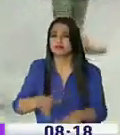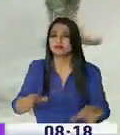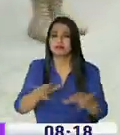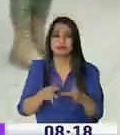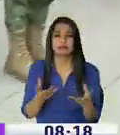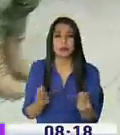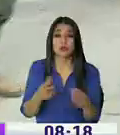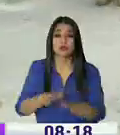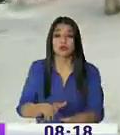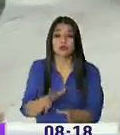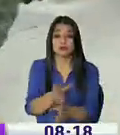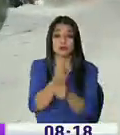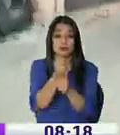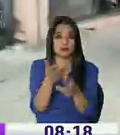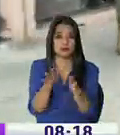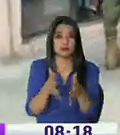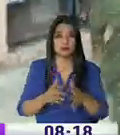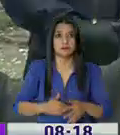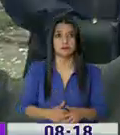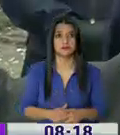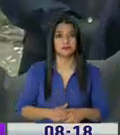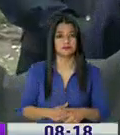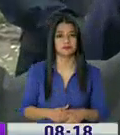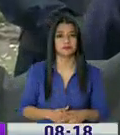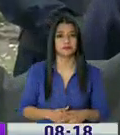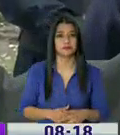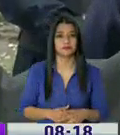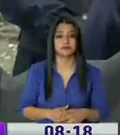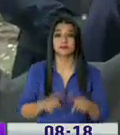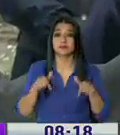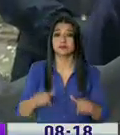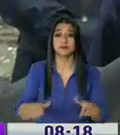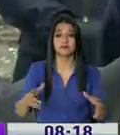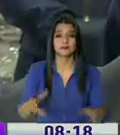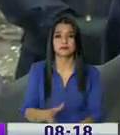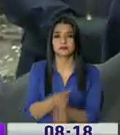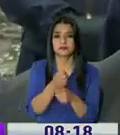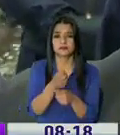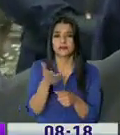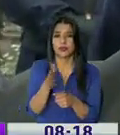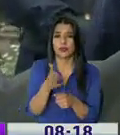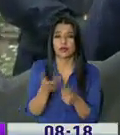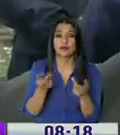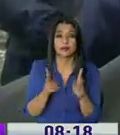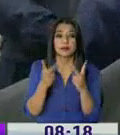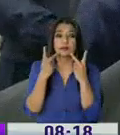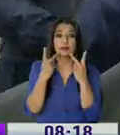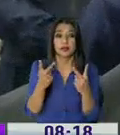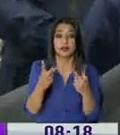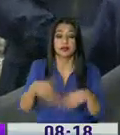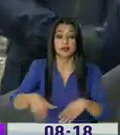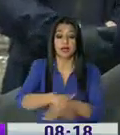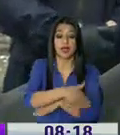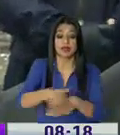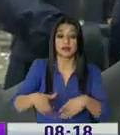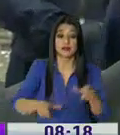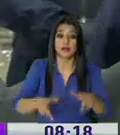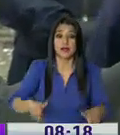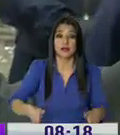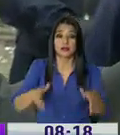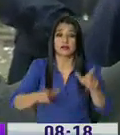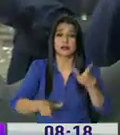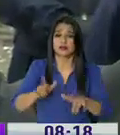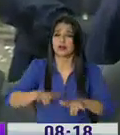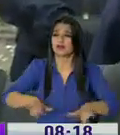se registrarían en estas zonas. Vemos que hay bastante inseguridad y vemos también que están tomadas las calles por vendedores ambulantes y